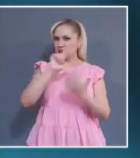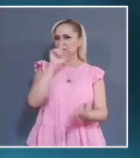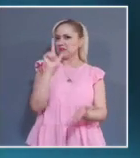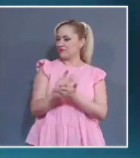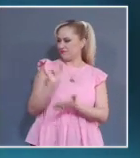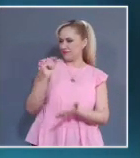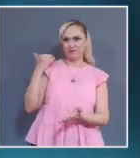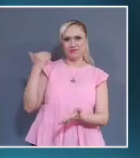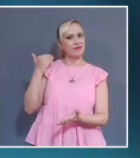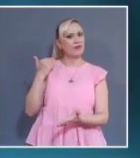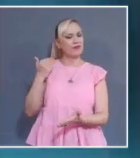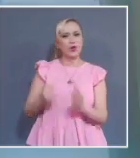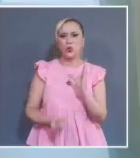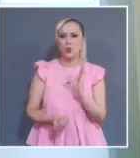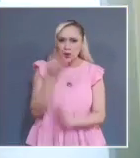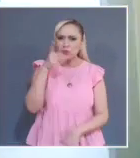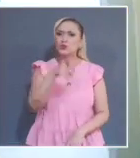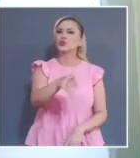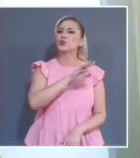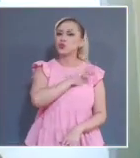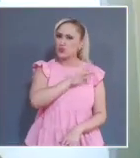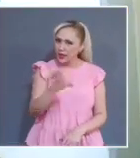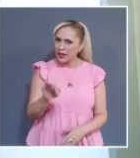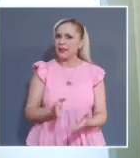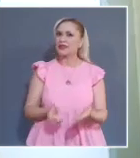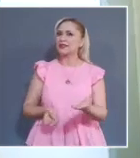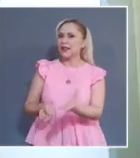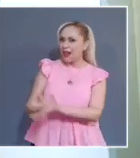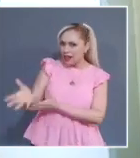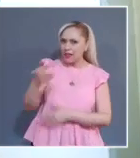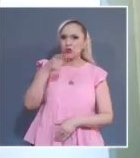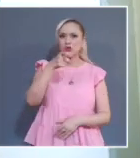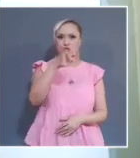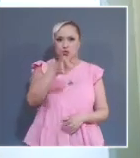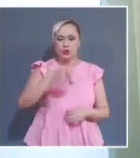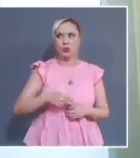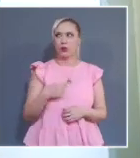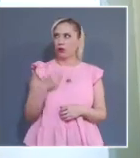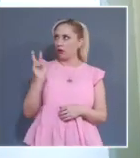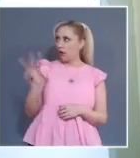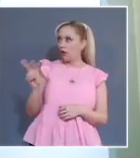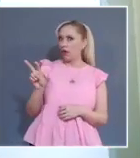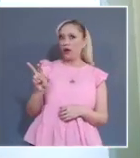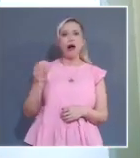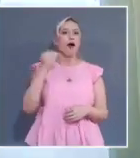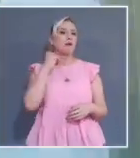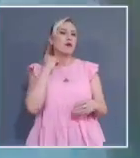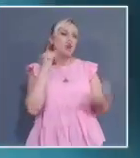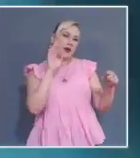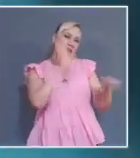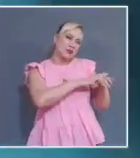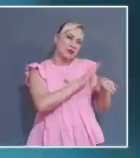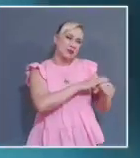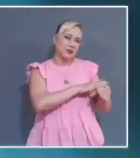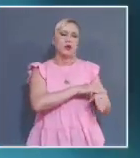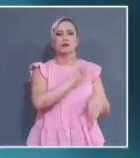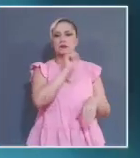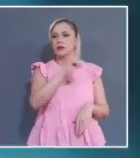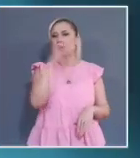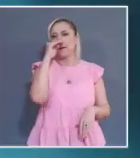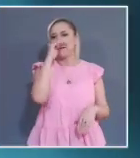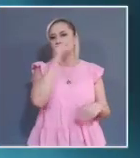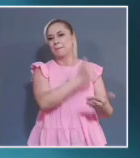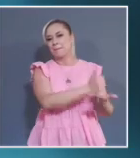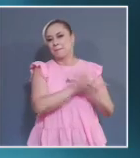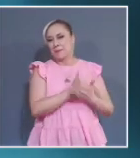y tú entras. Fue así como el defensor público federal Germán Villanueva Parra tramitó la solicitud para